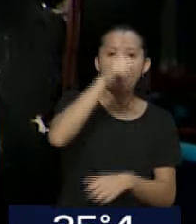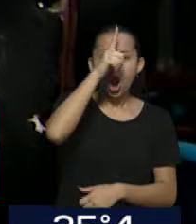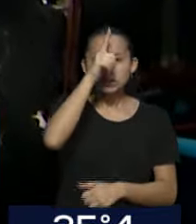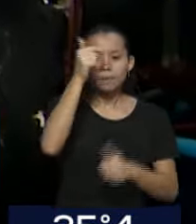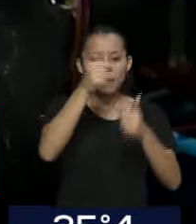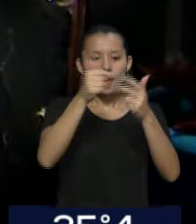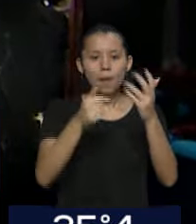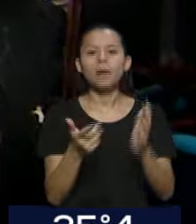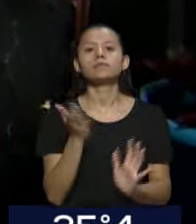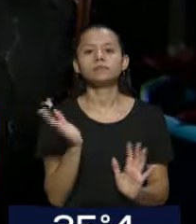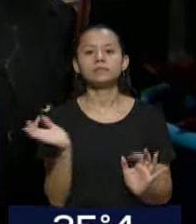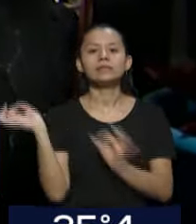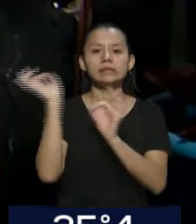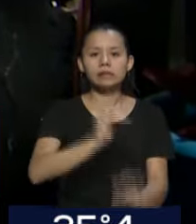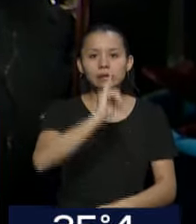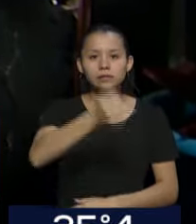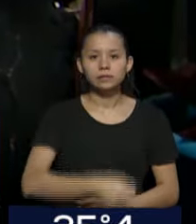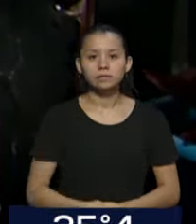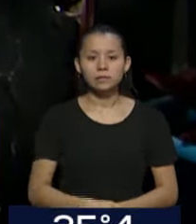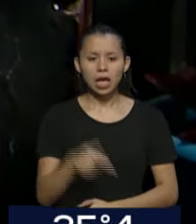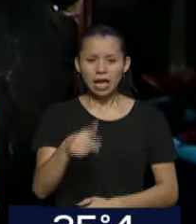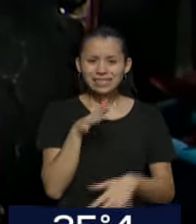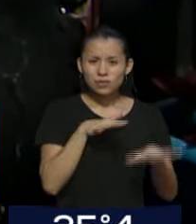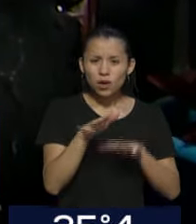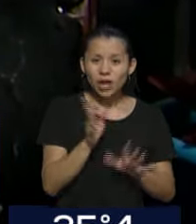acá en realidad, pero de pasar cosas así, no.